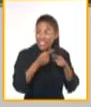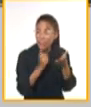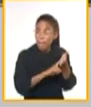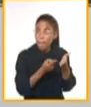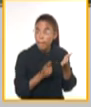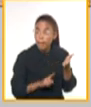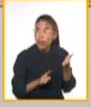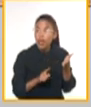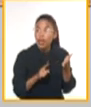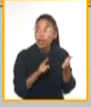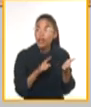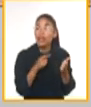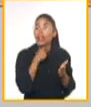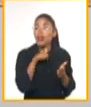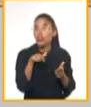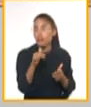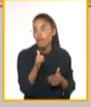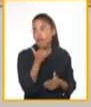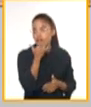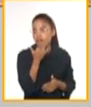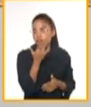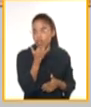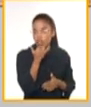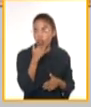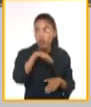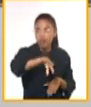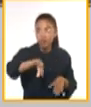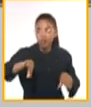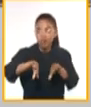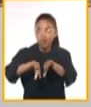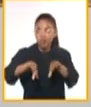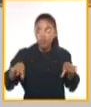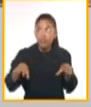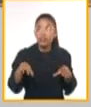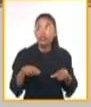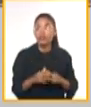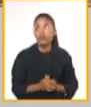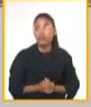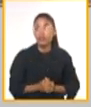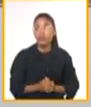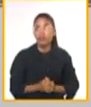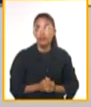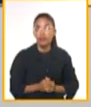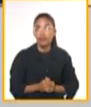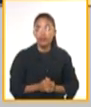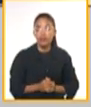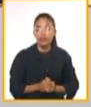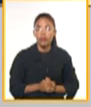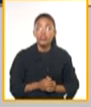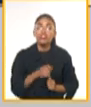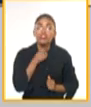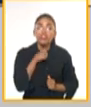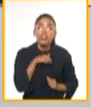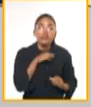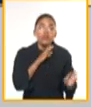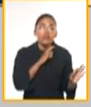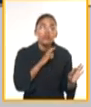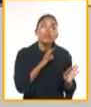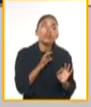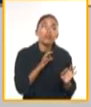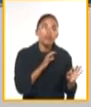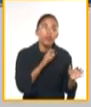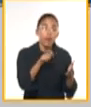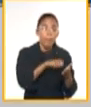colgando sobre la línea y se aísla de tierra y ahí se limpia la falla. Las protecciones evidentemente que están diseñadas